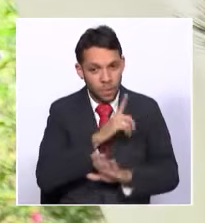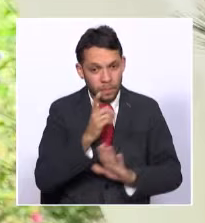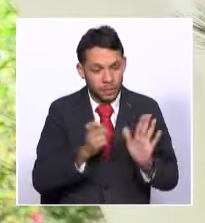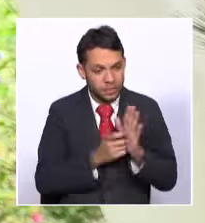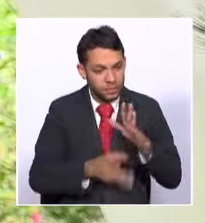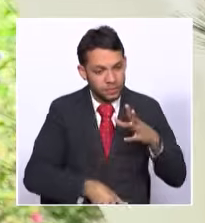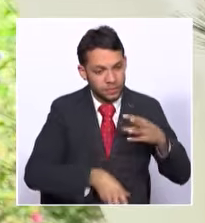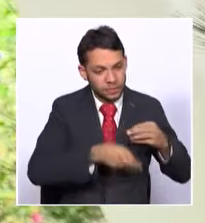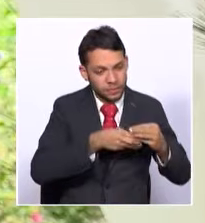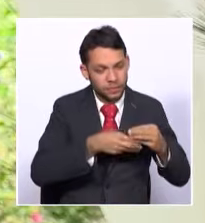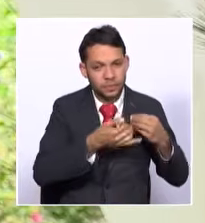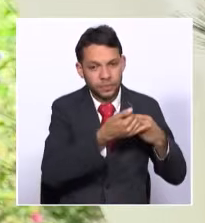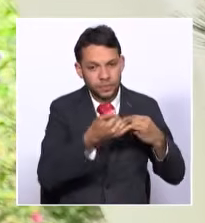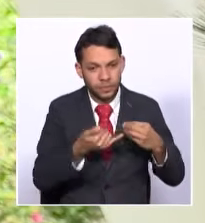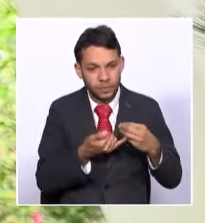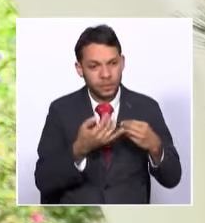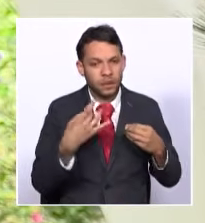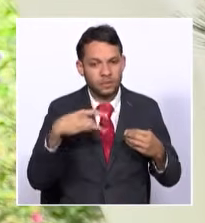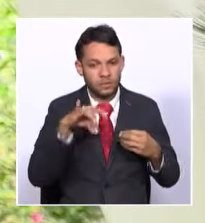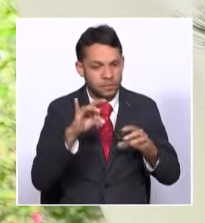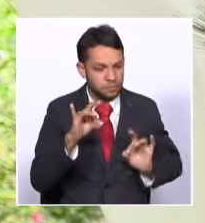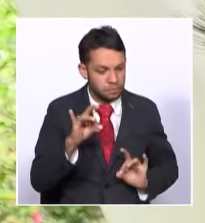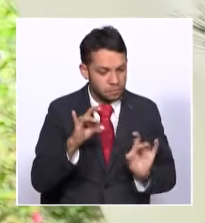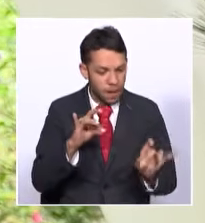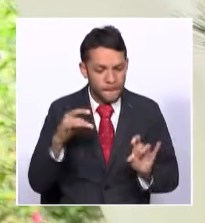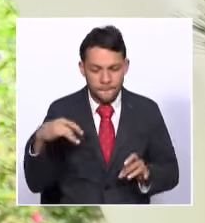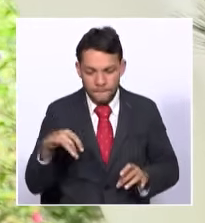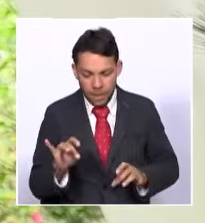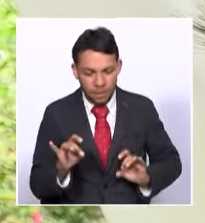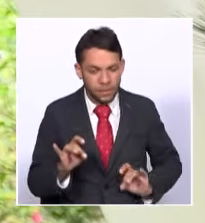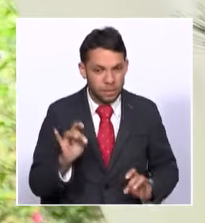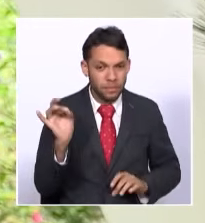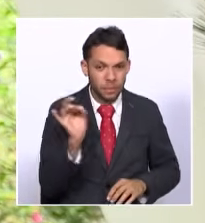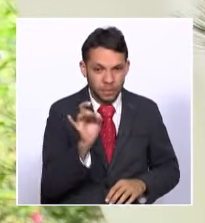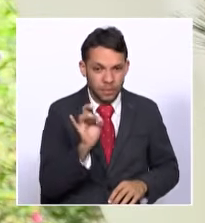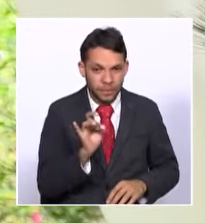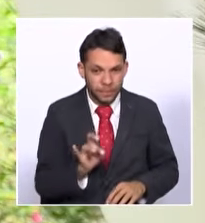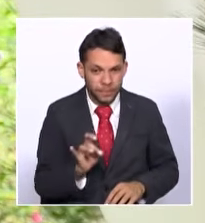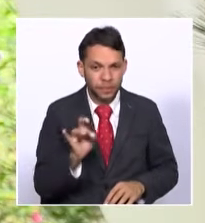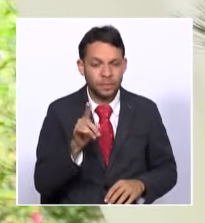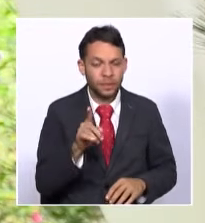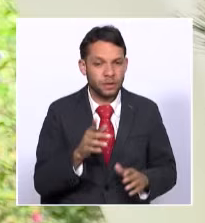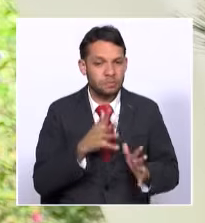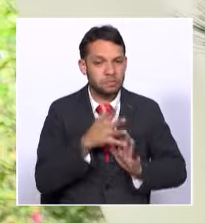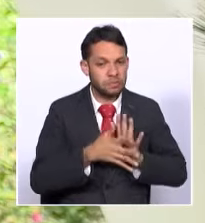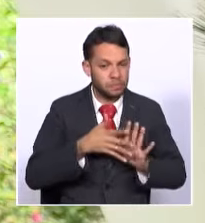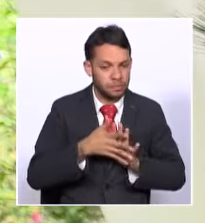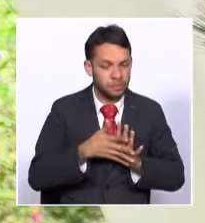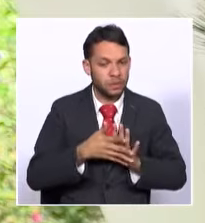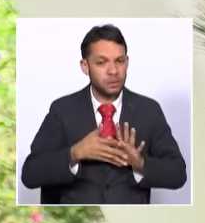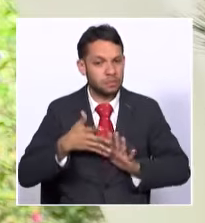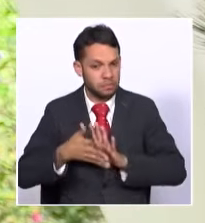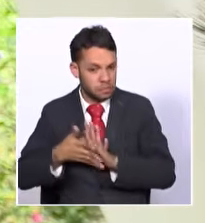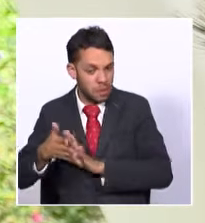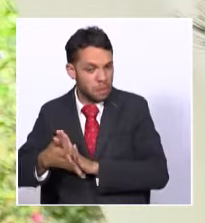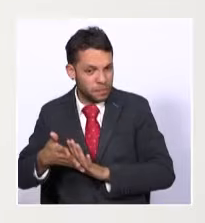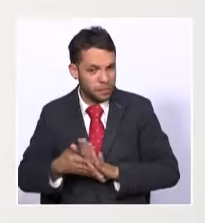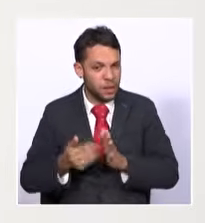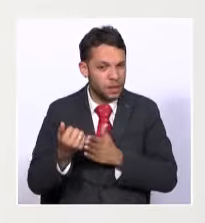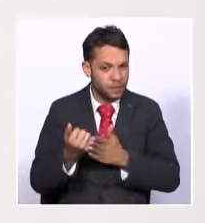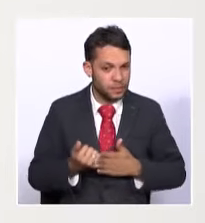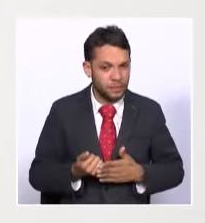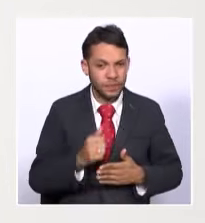le hablamos de la acupuntura, de la electroacupuntura, de toda la parte de la geoterapia, la hidroterapia, ¿sí? Que